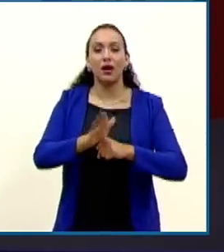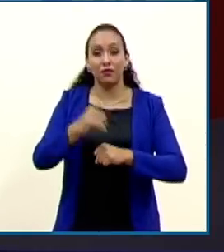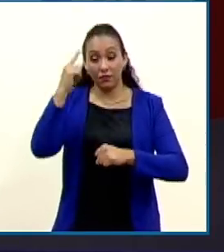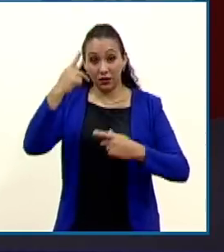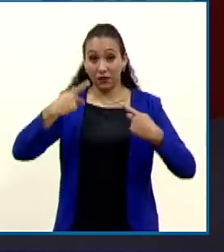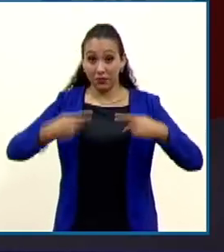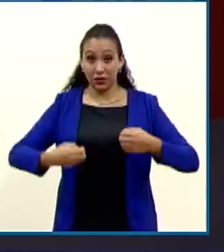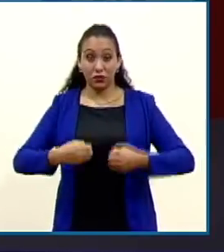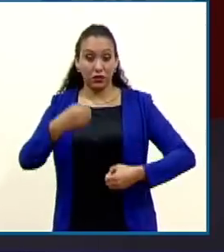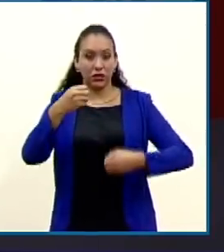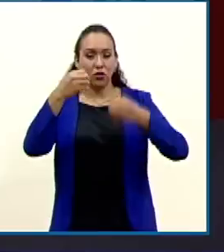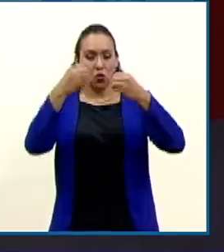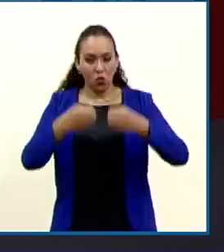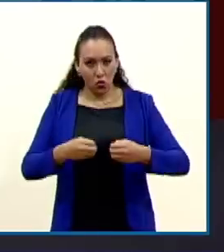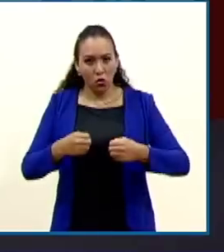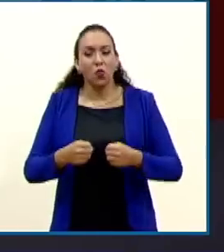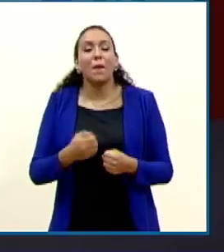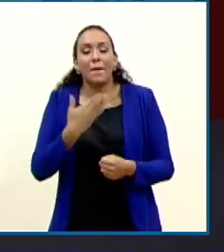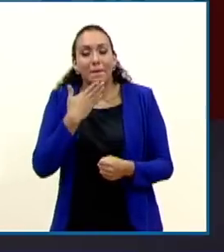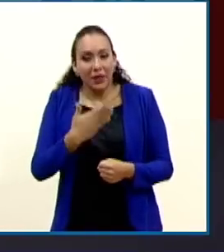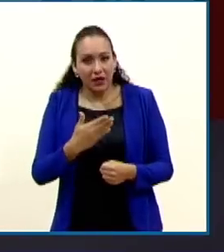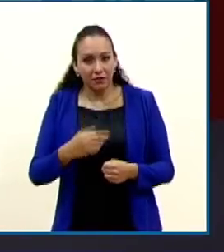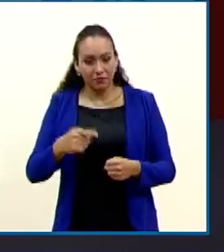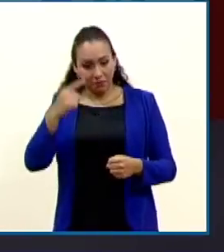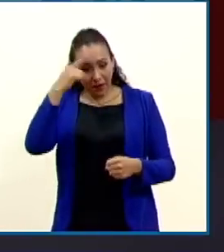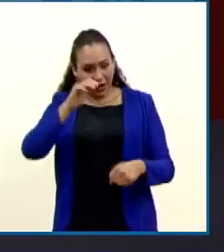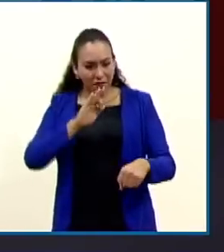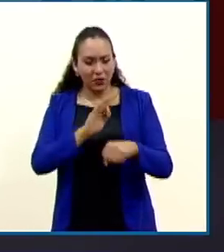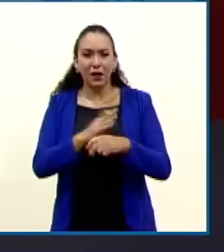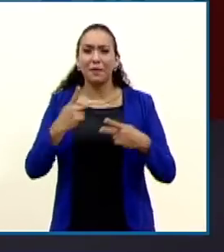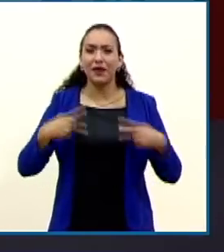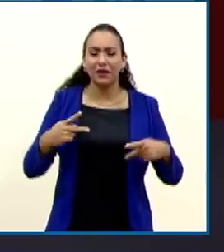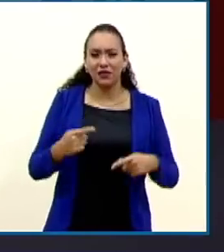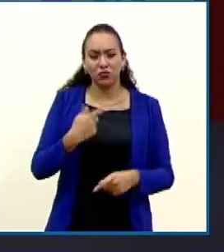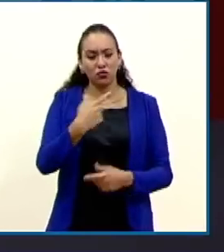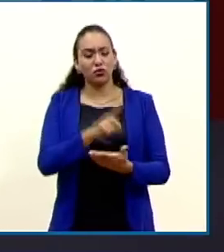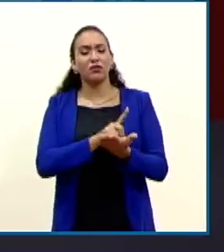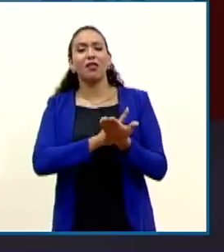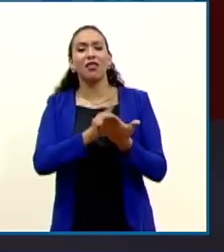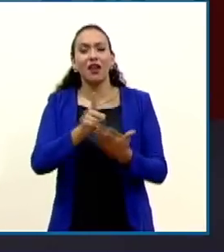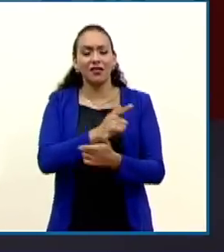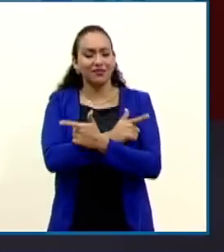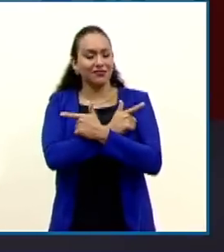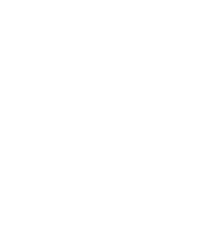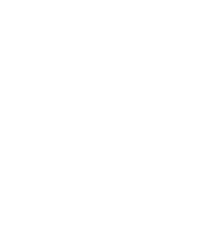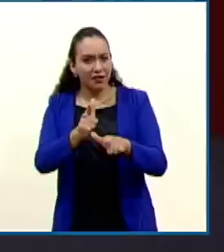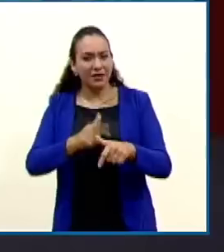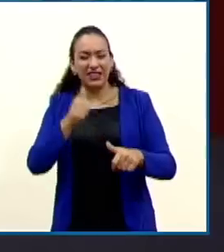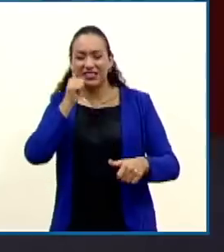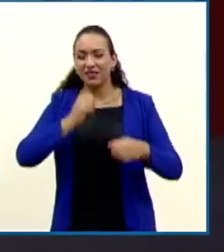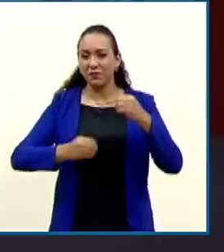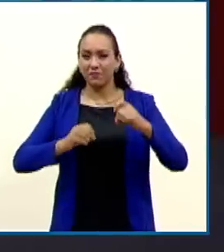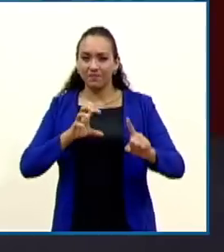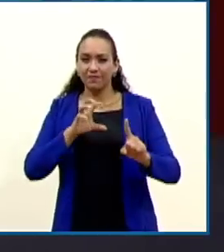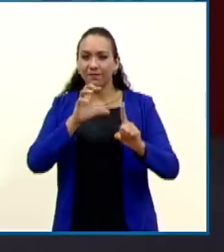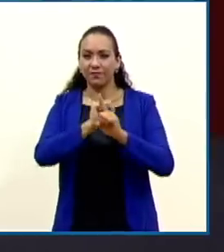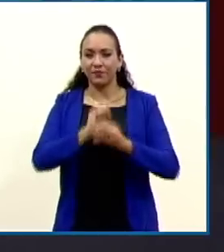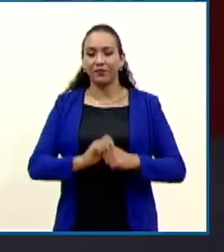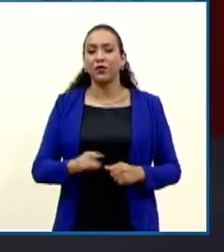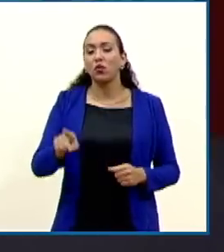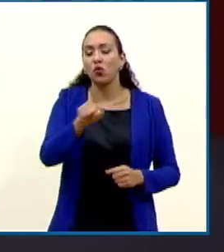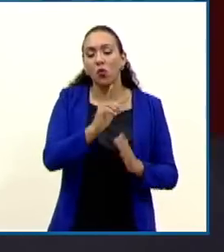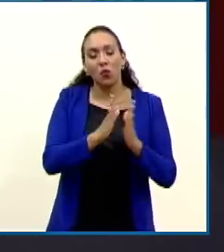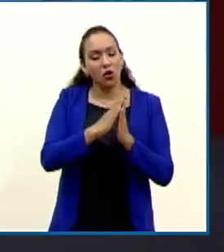seguridad jurídica, por la dignidad, por la libertad y por la justicia. No olviden